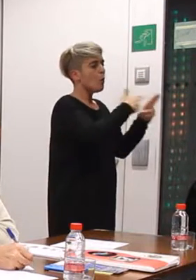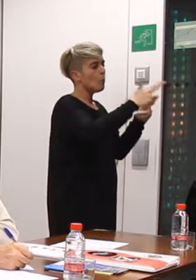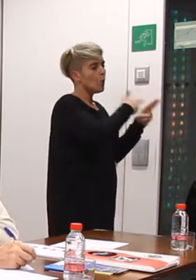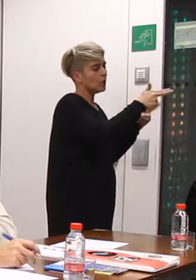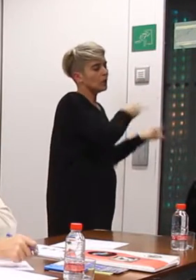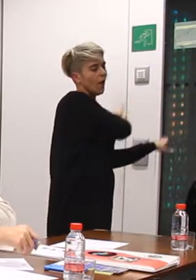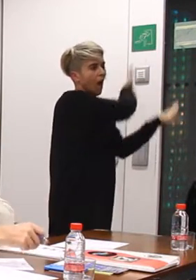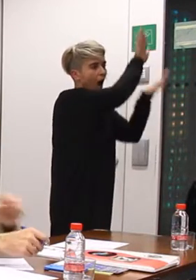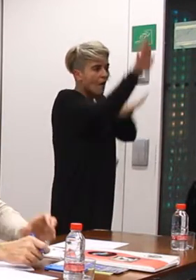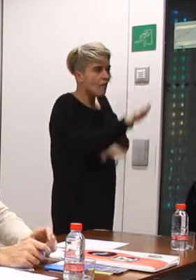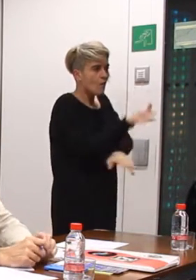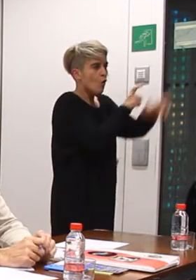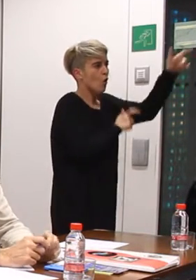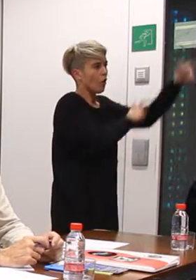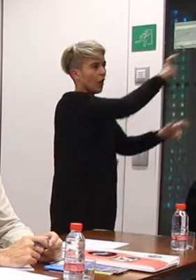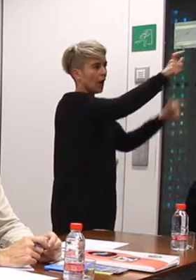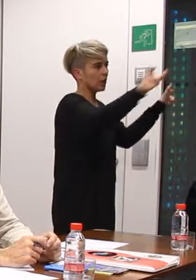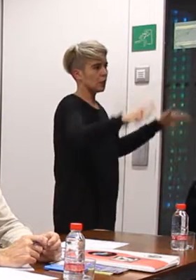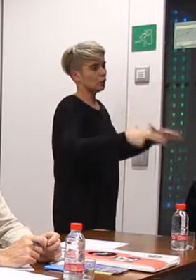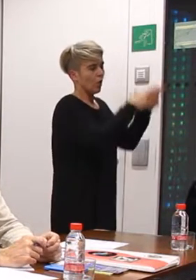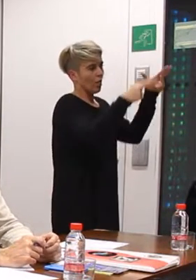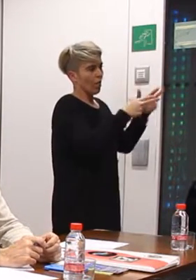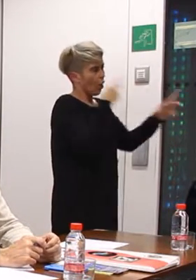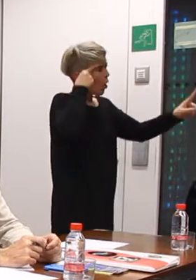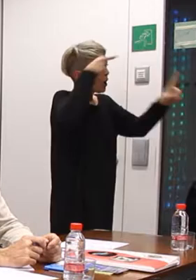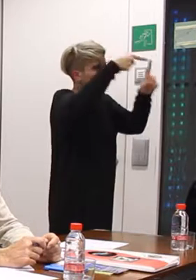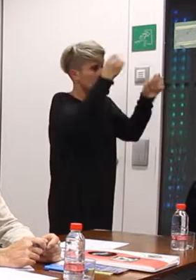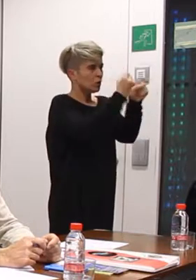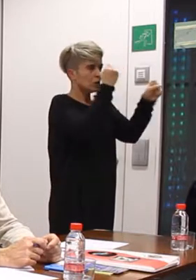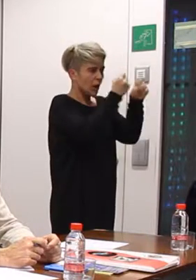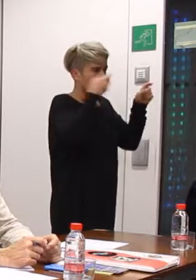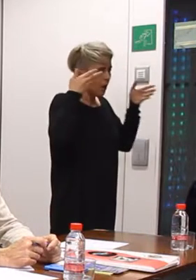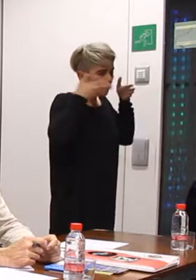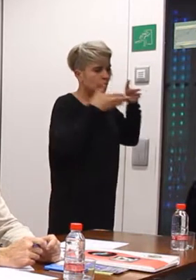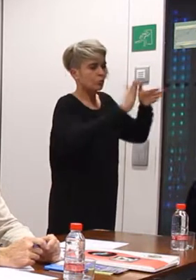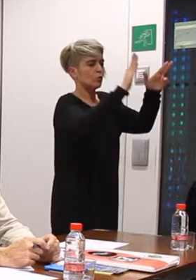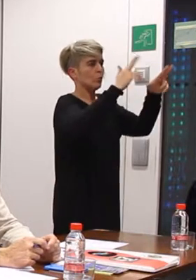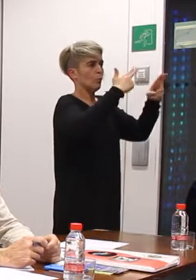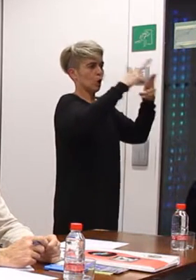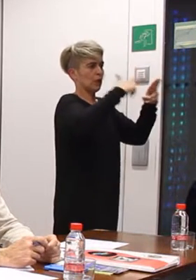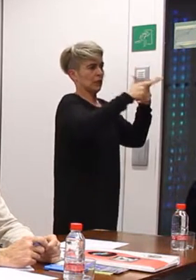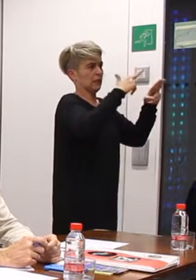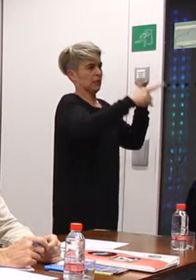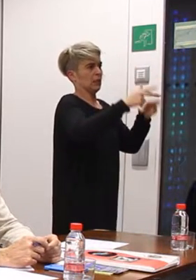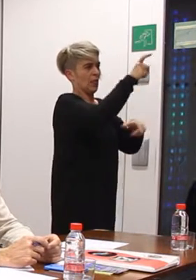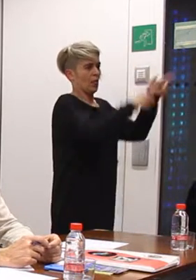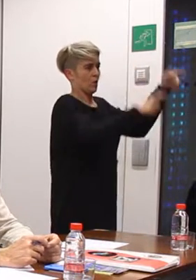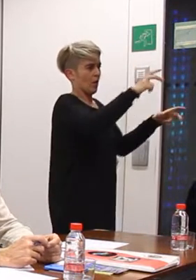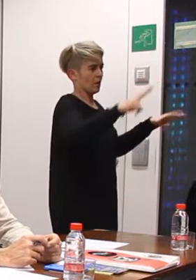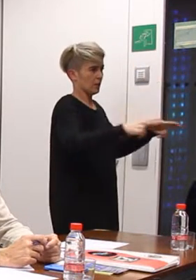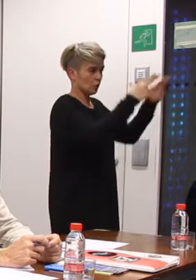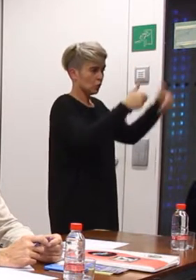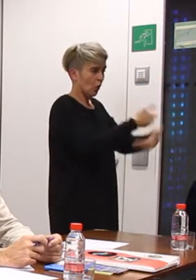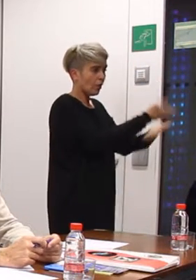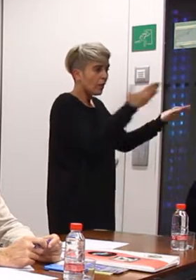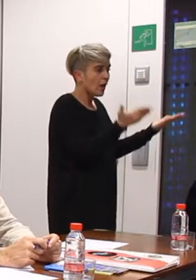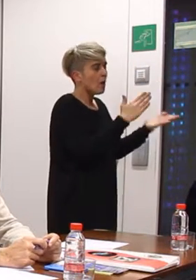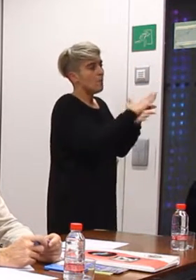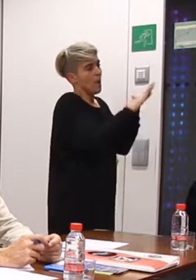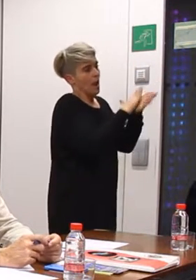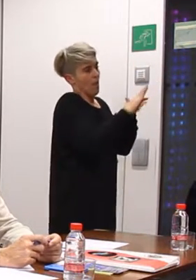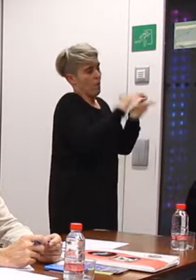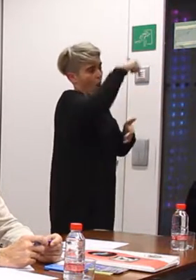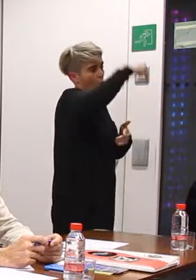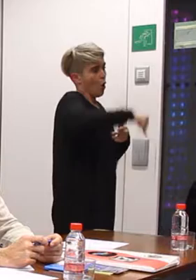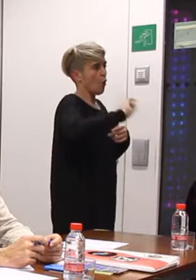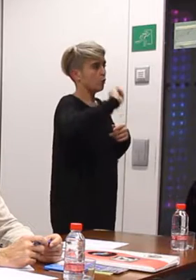de la ciudadanía, trabajando por ella y con políticas activas al respecto. Y para hablar de todo esto hoy, como siempre hacemos, tenemos